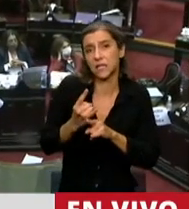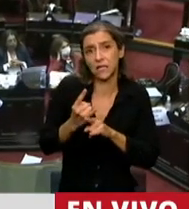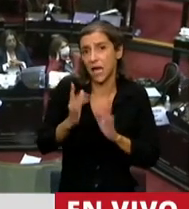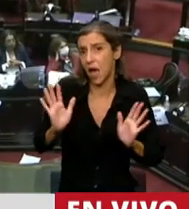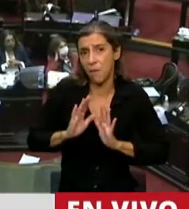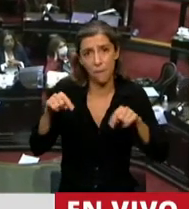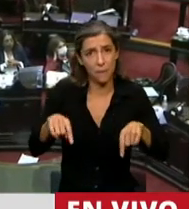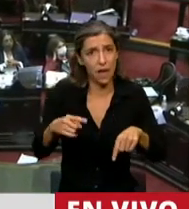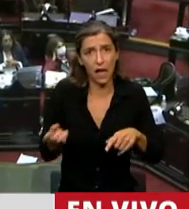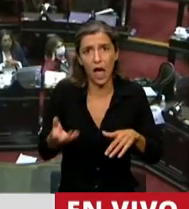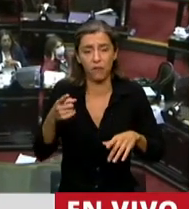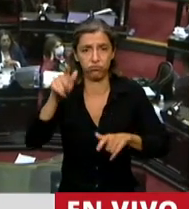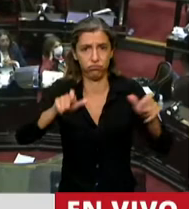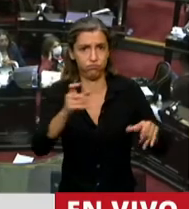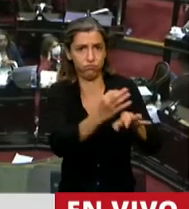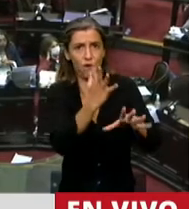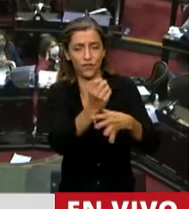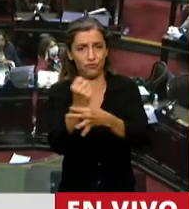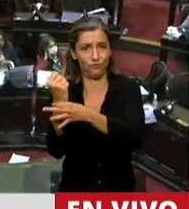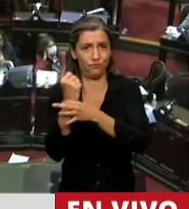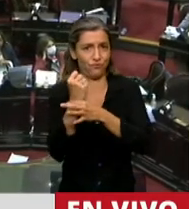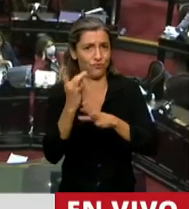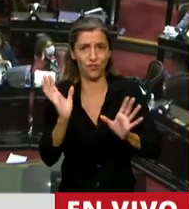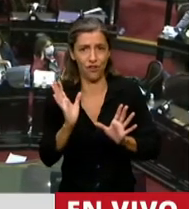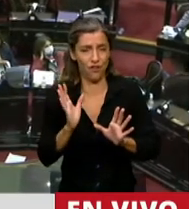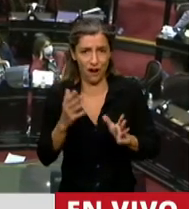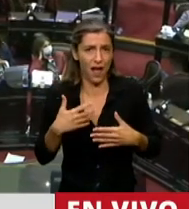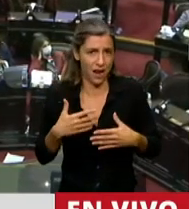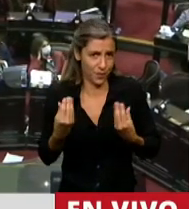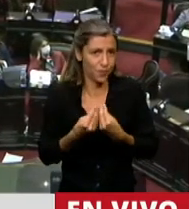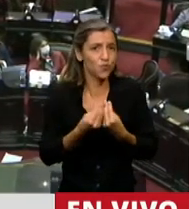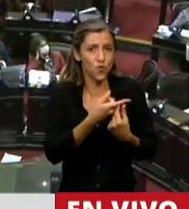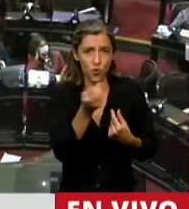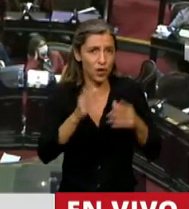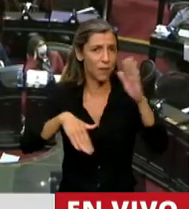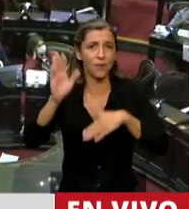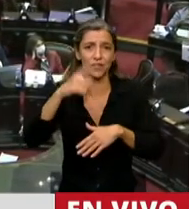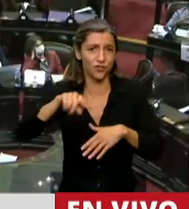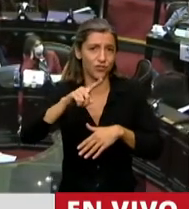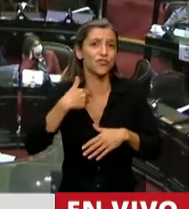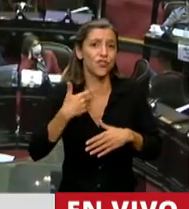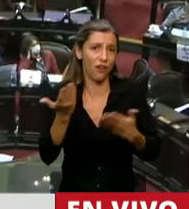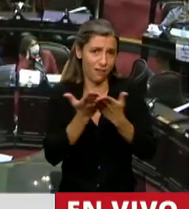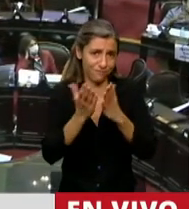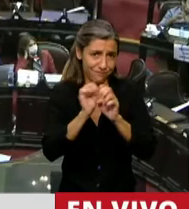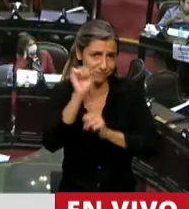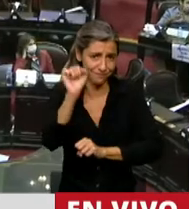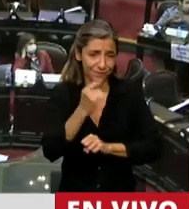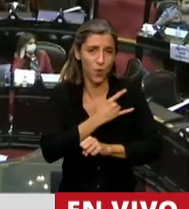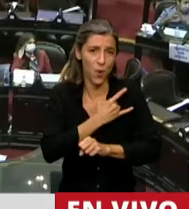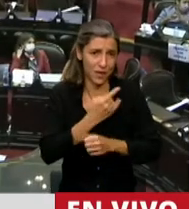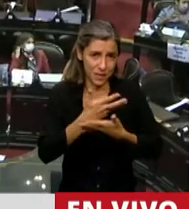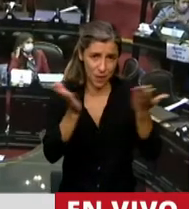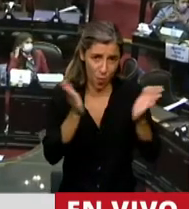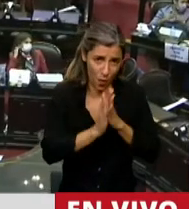de científicos destacados, en gran proporción surgidos de las universidades públicas y gratuitas, no ha